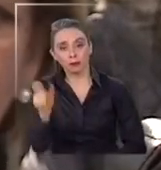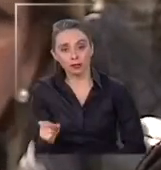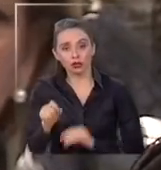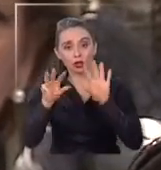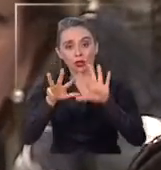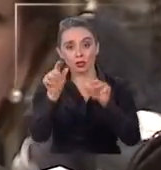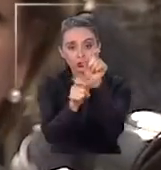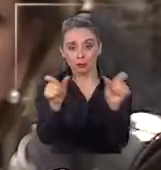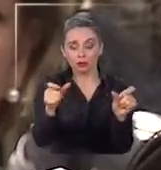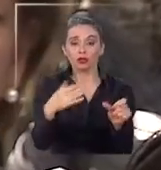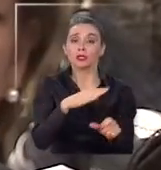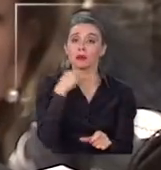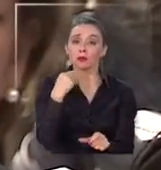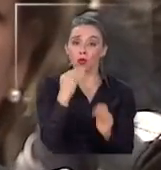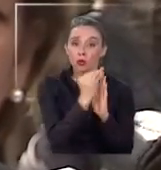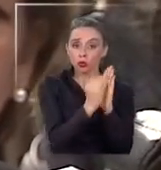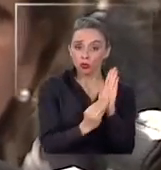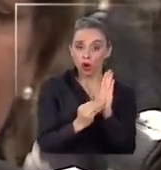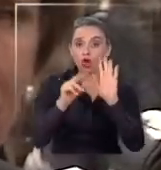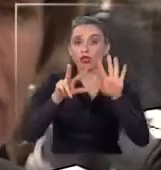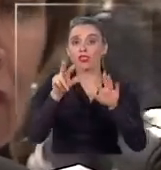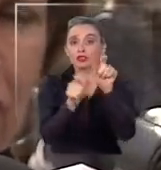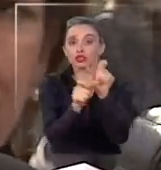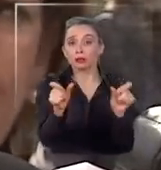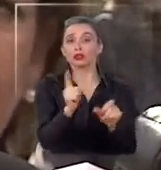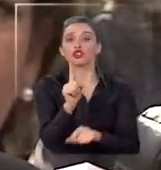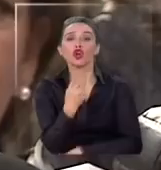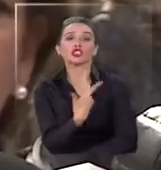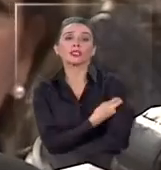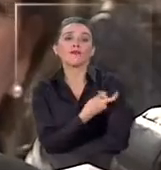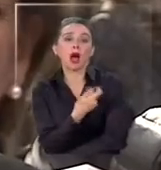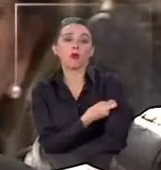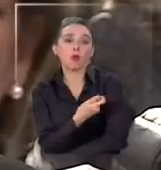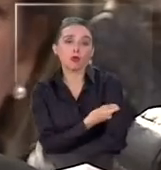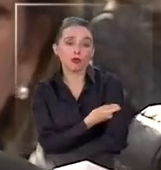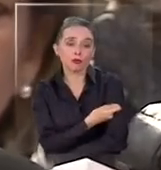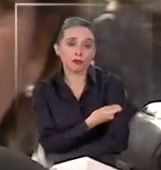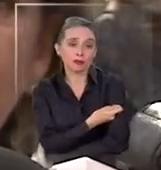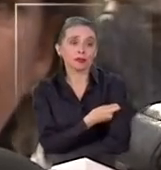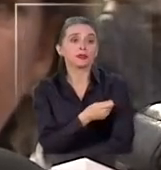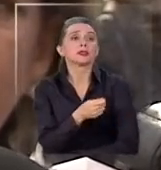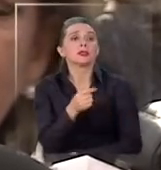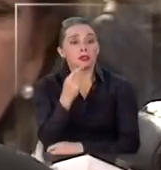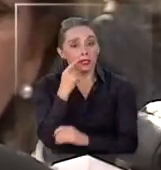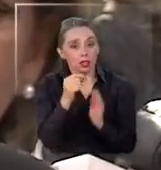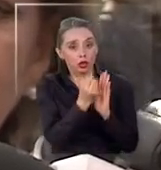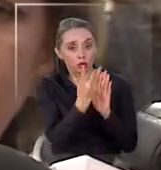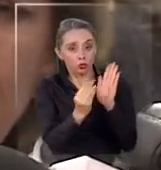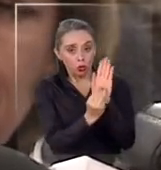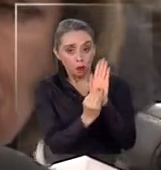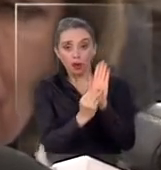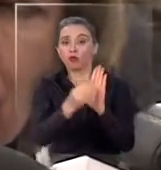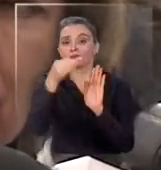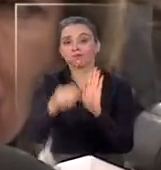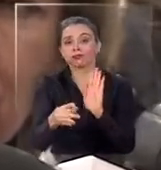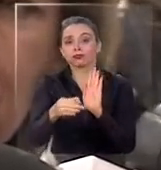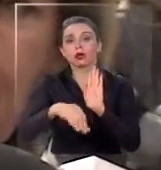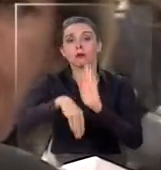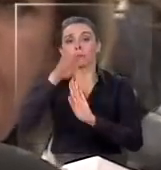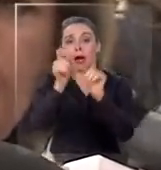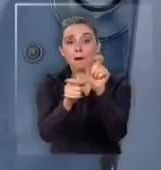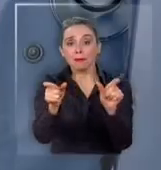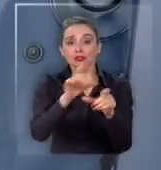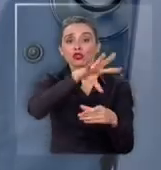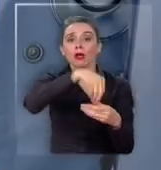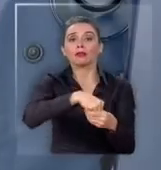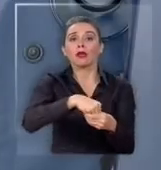no vacunados hay aproximadamente 18. Es una cifra que estamos ratificando y la gran mayoría son de grupos